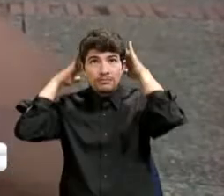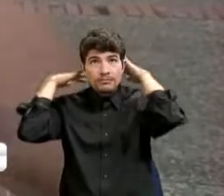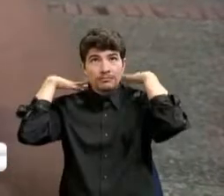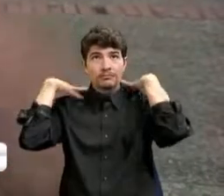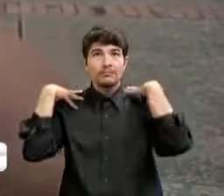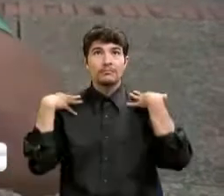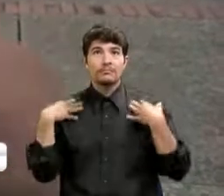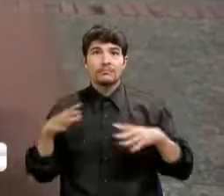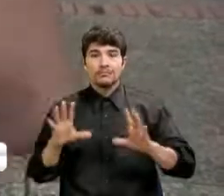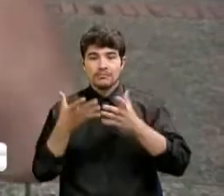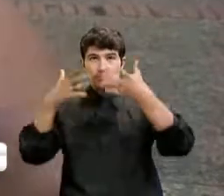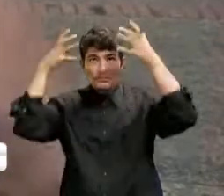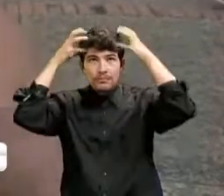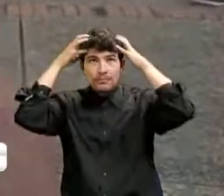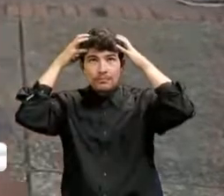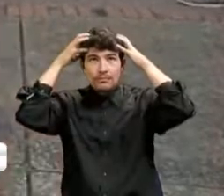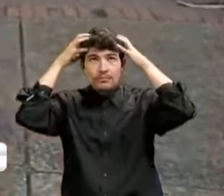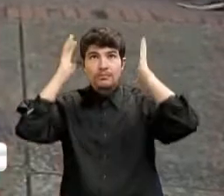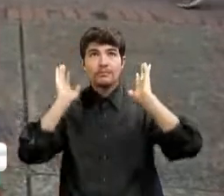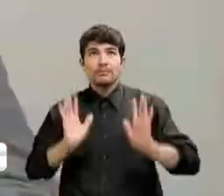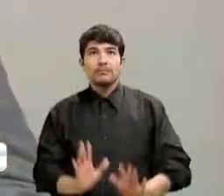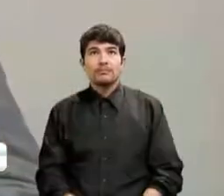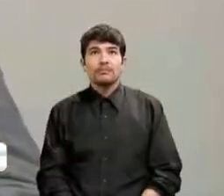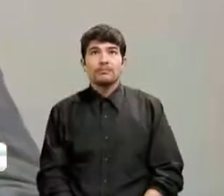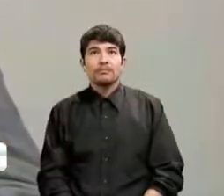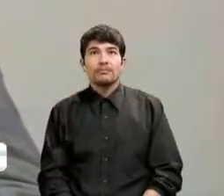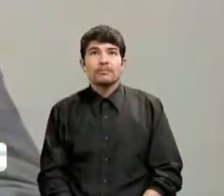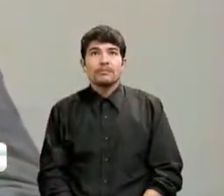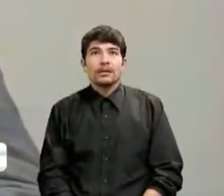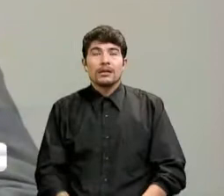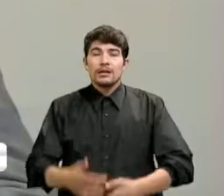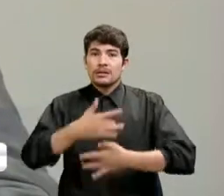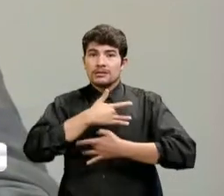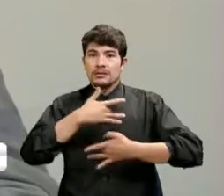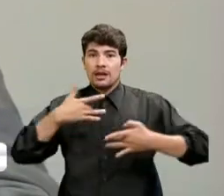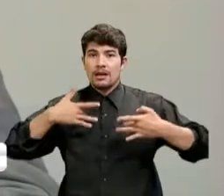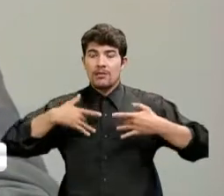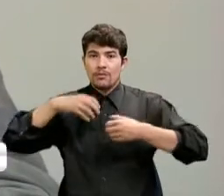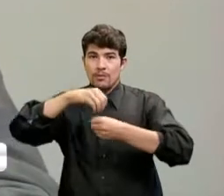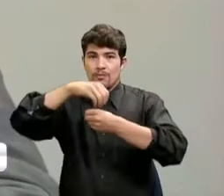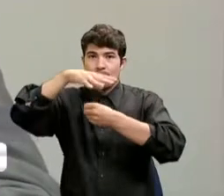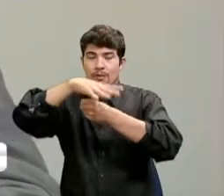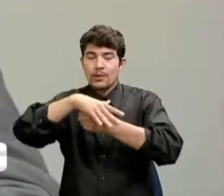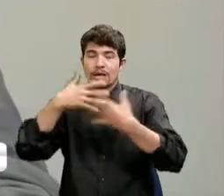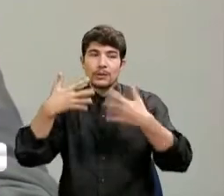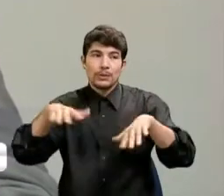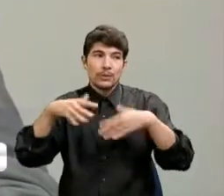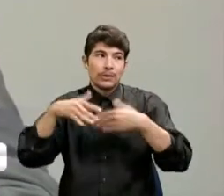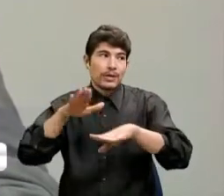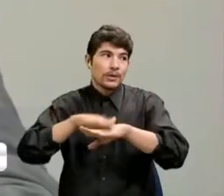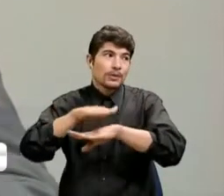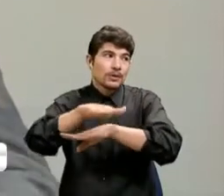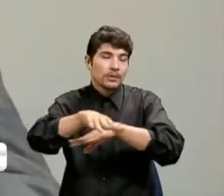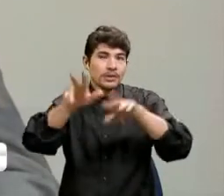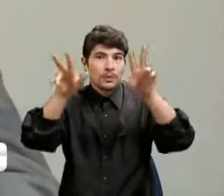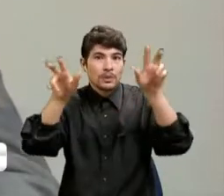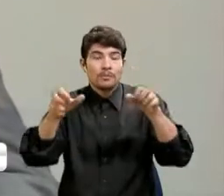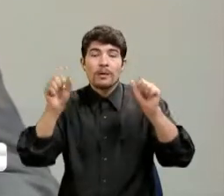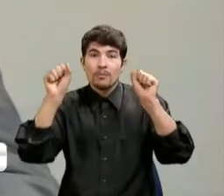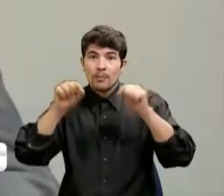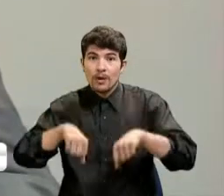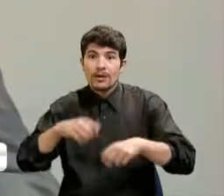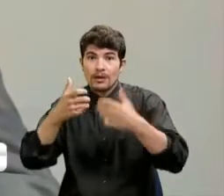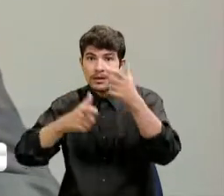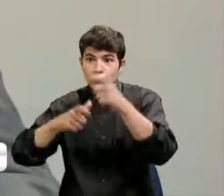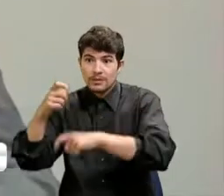sobre el casco me lo pongo como salud pública esto termina siendo un tema de que puede generar en las